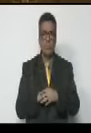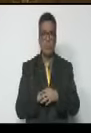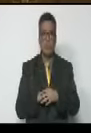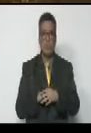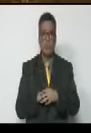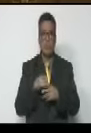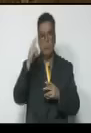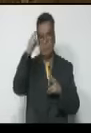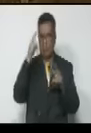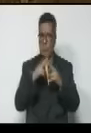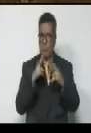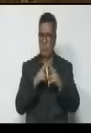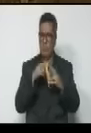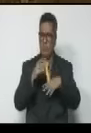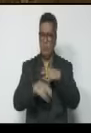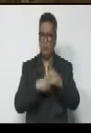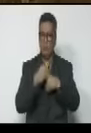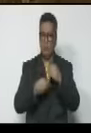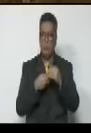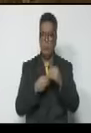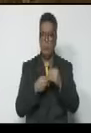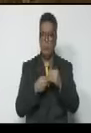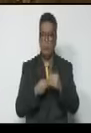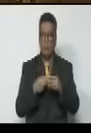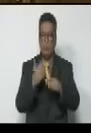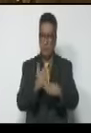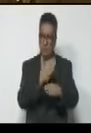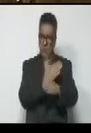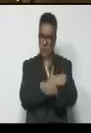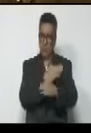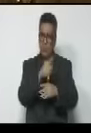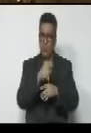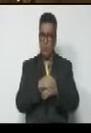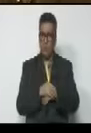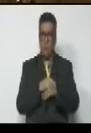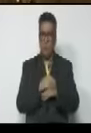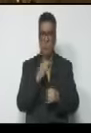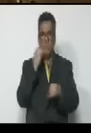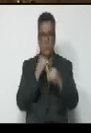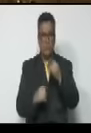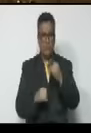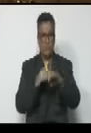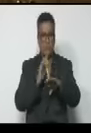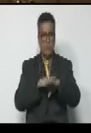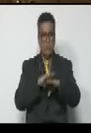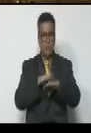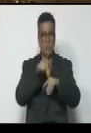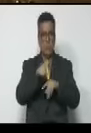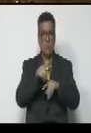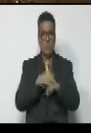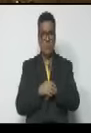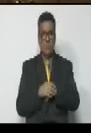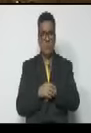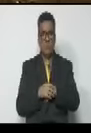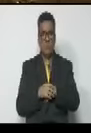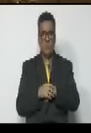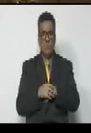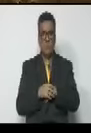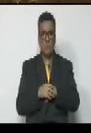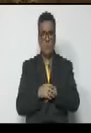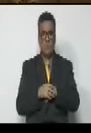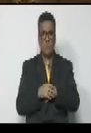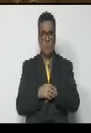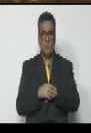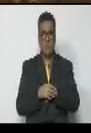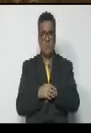Es conocido como, incluso previo a los últimos acontecimientos,